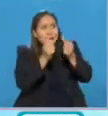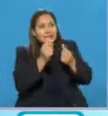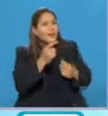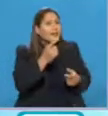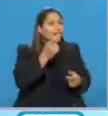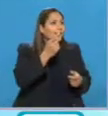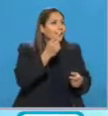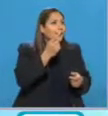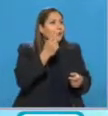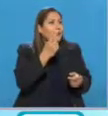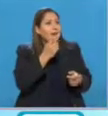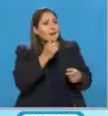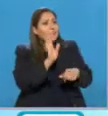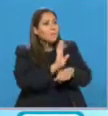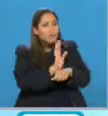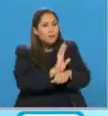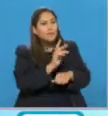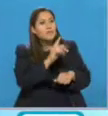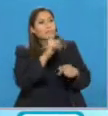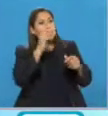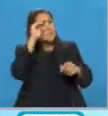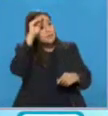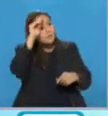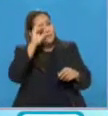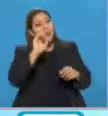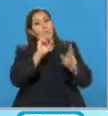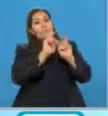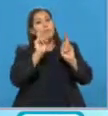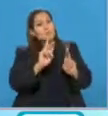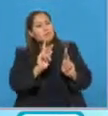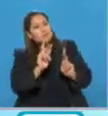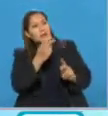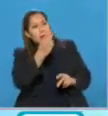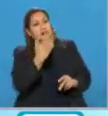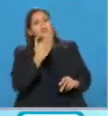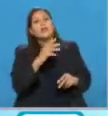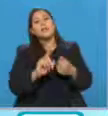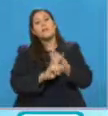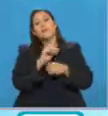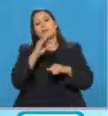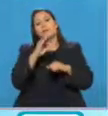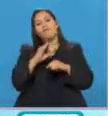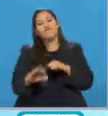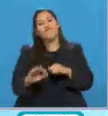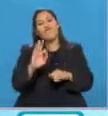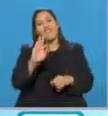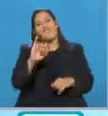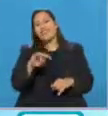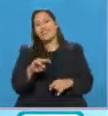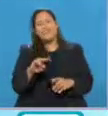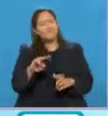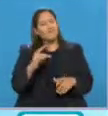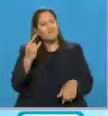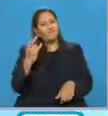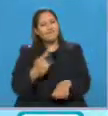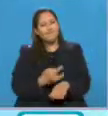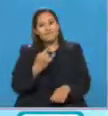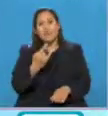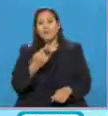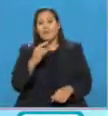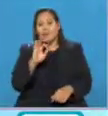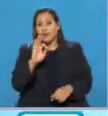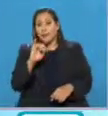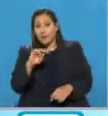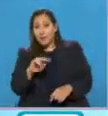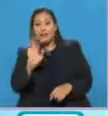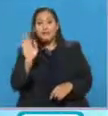de pensamientos, incluso pacifistas, los hace muy bien. El problema es el final. Yo solo les digo que tengan cuidado con el final. Puede ser